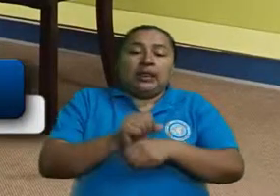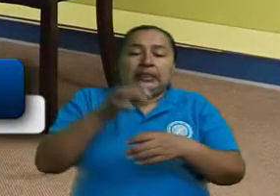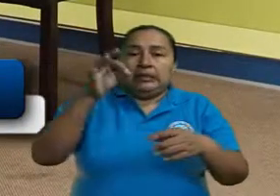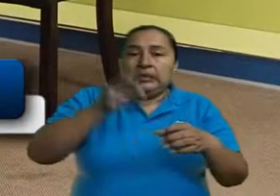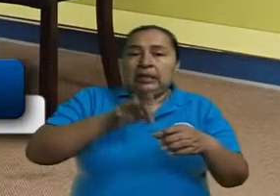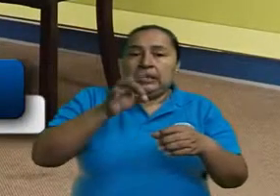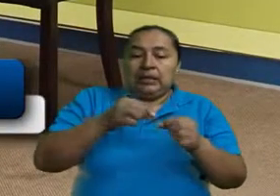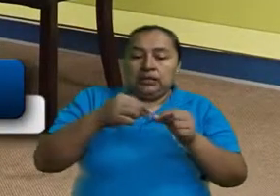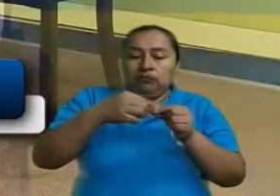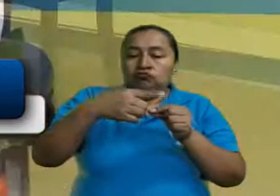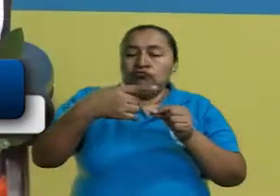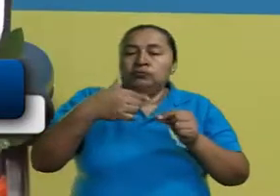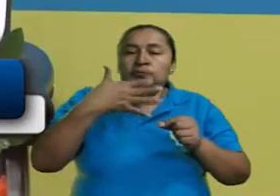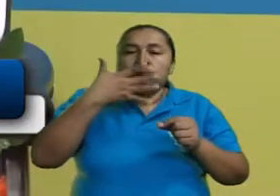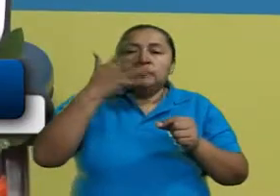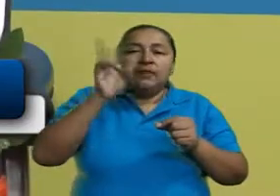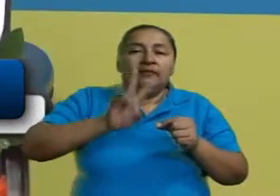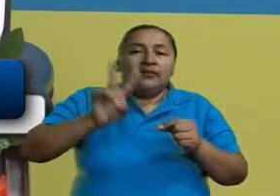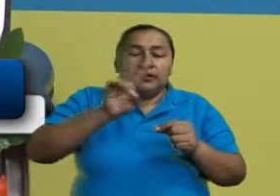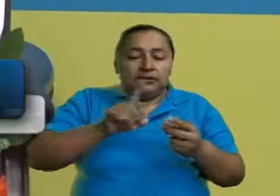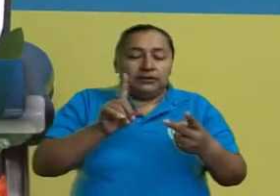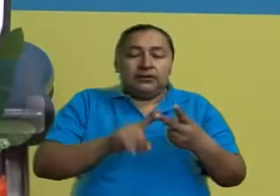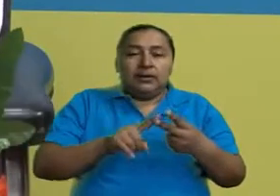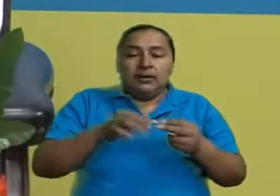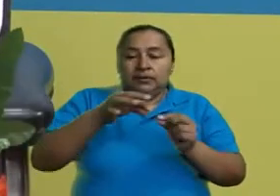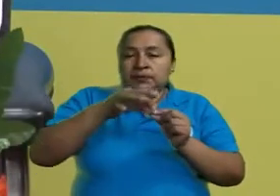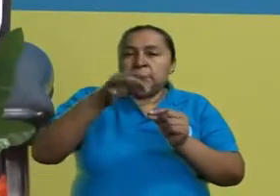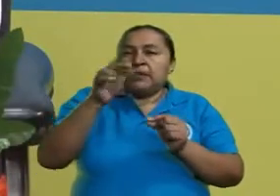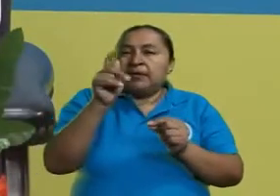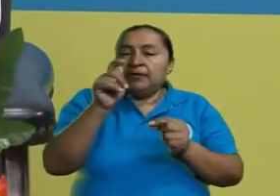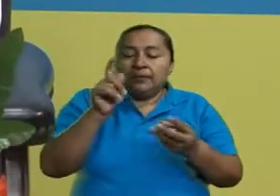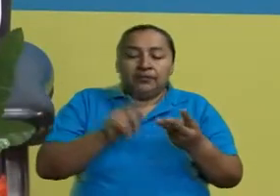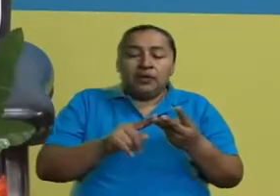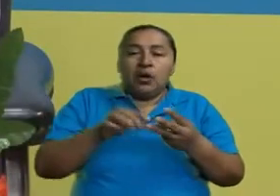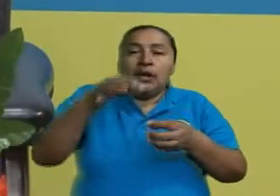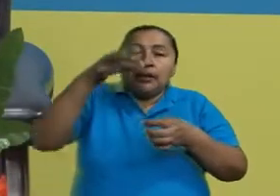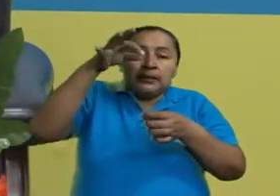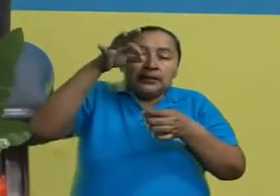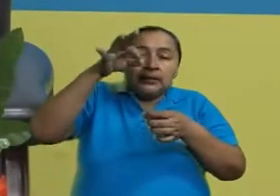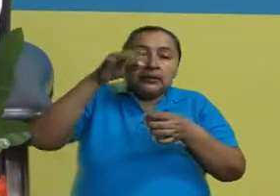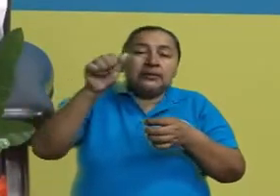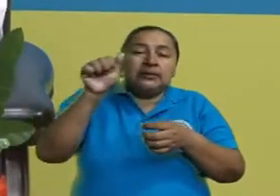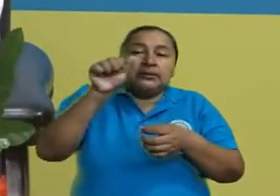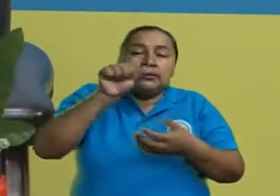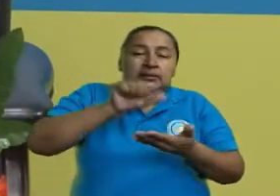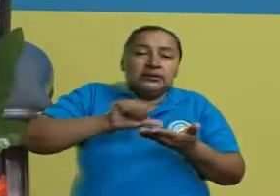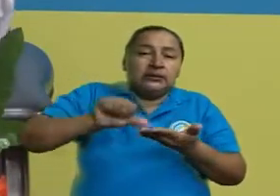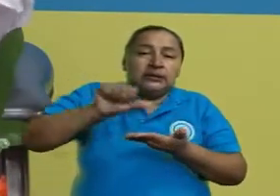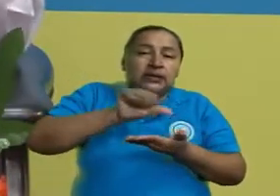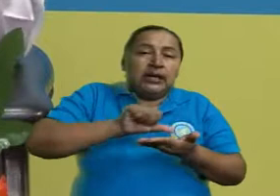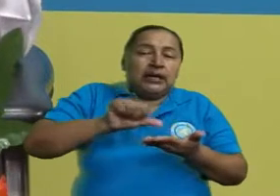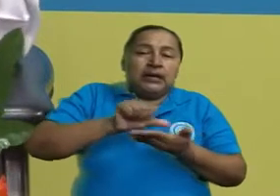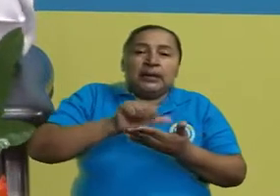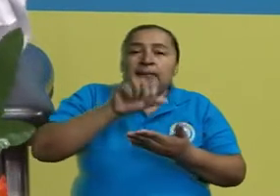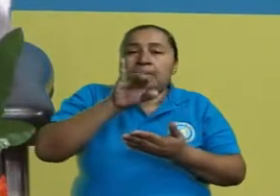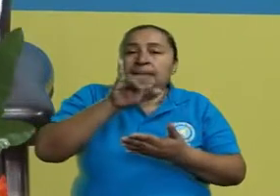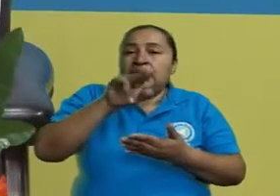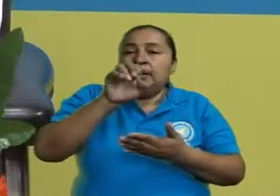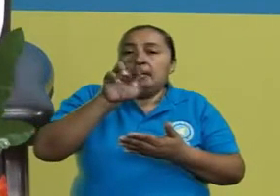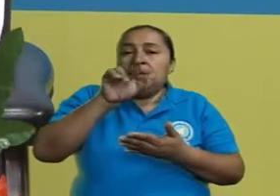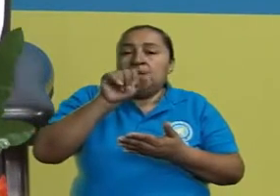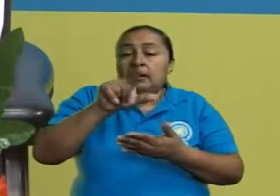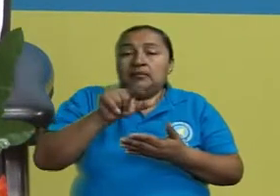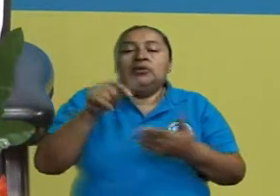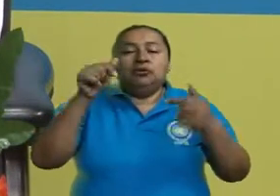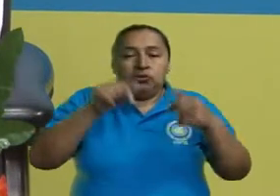de culantro o té de manzanilla o dar una gotita de aceite de algo o de aceite mineral. Entonces